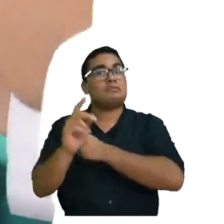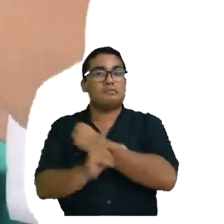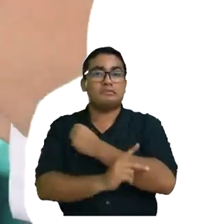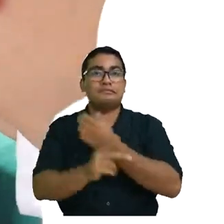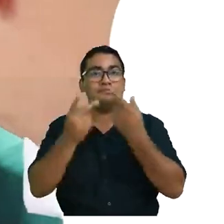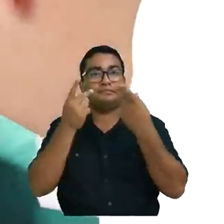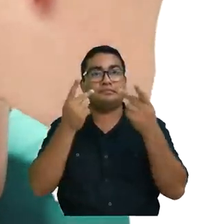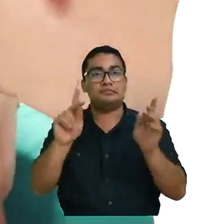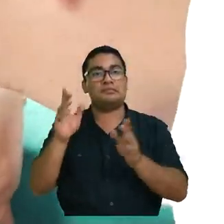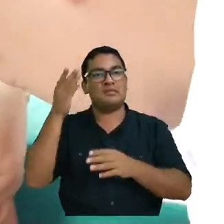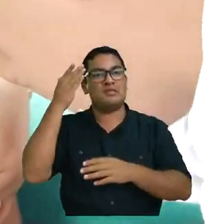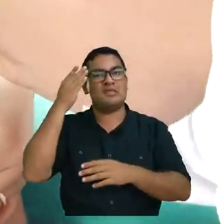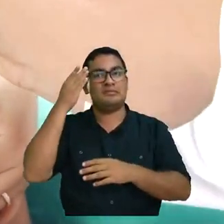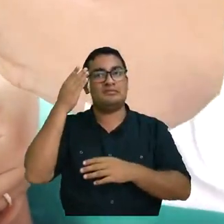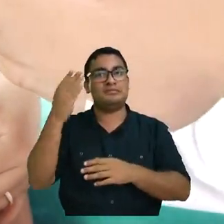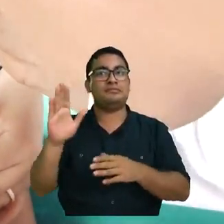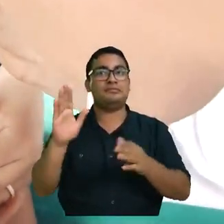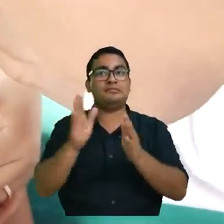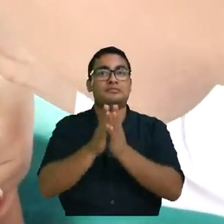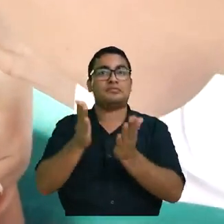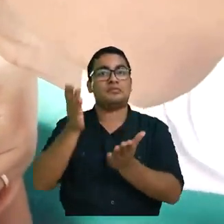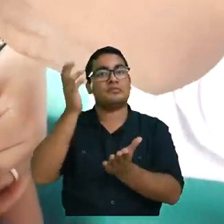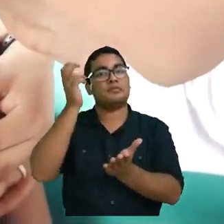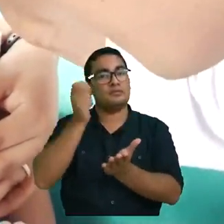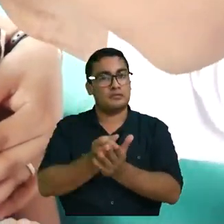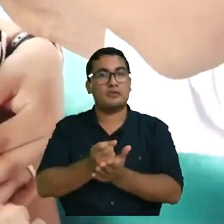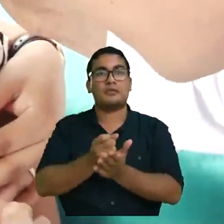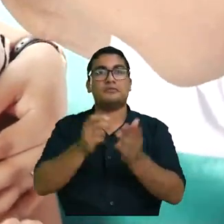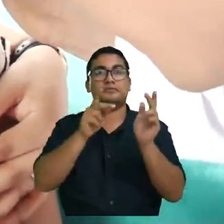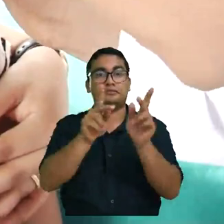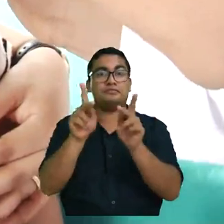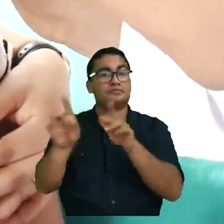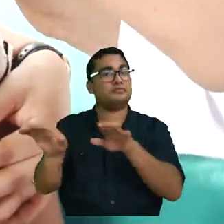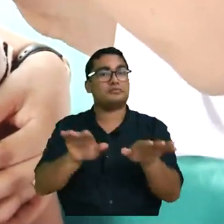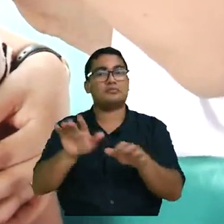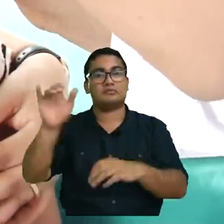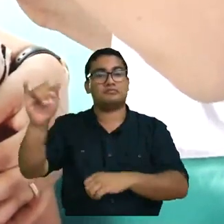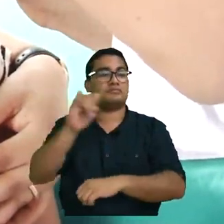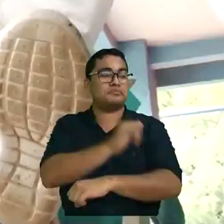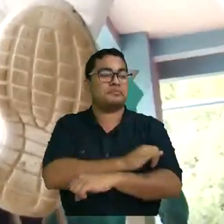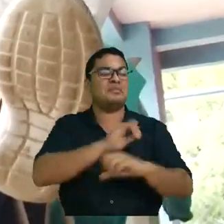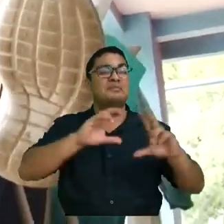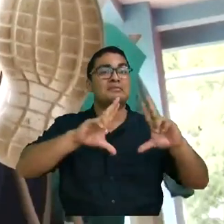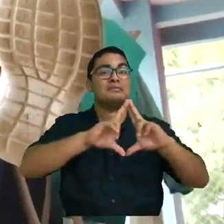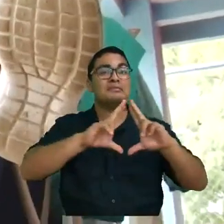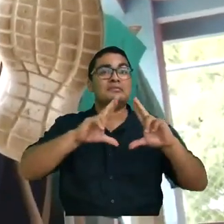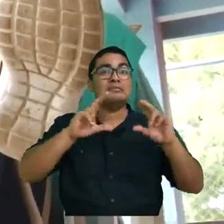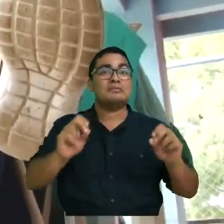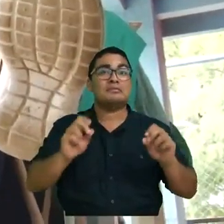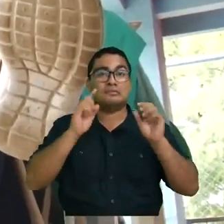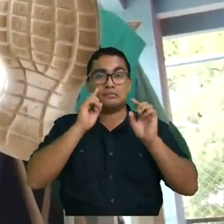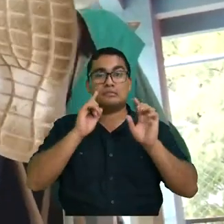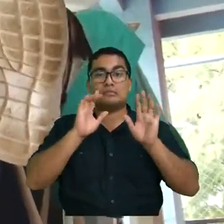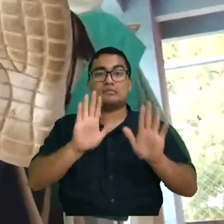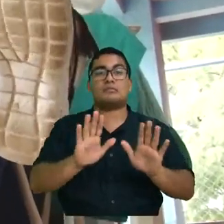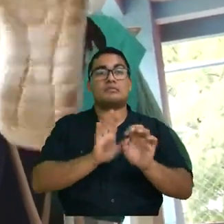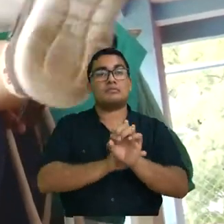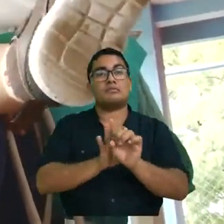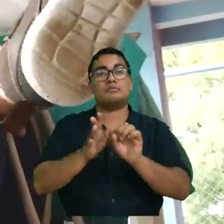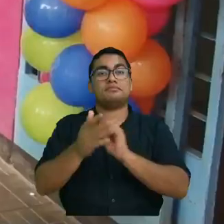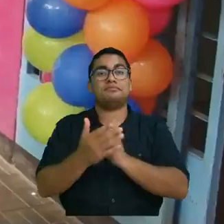sabe ahora con las medidas migratorias por el COVID que las personas no las dejan venir al país porque por el virus, pues.